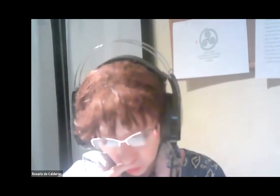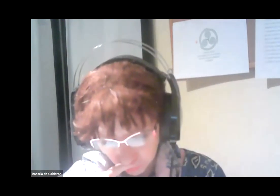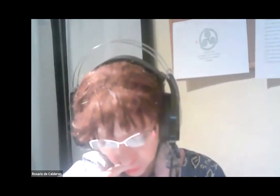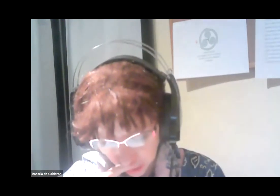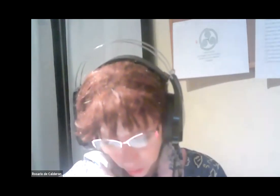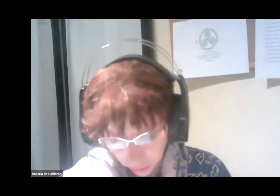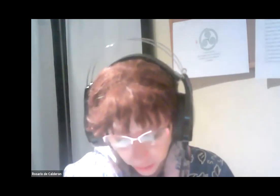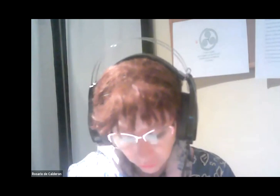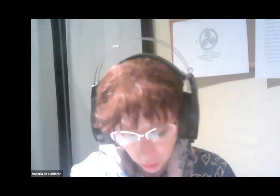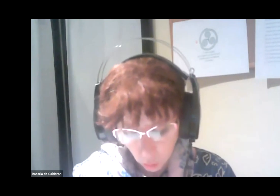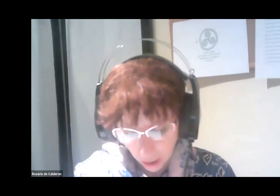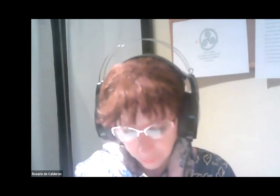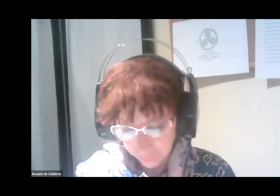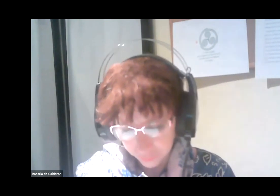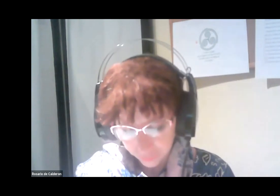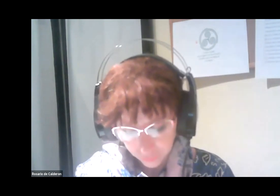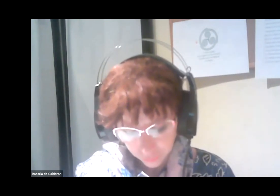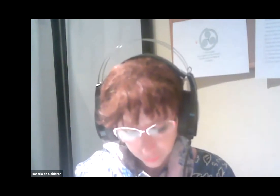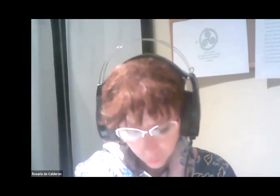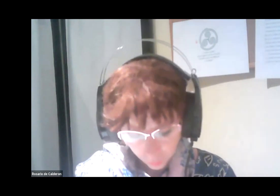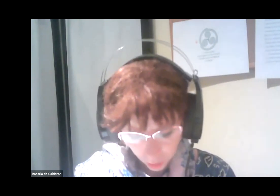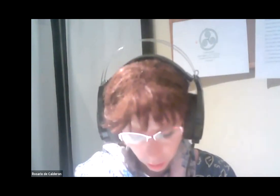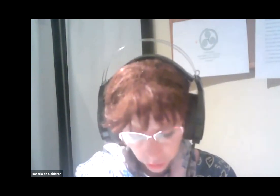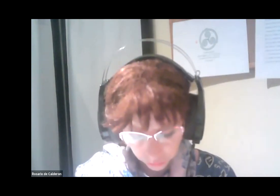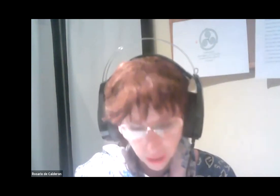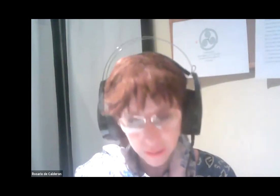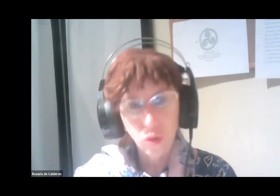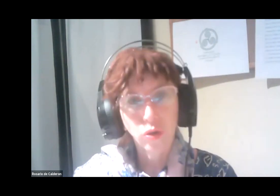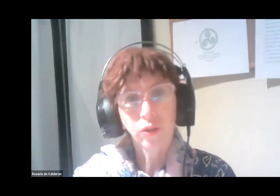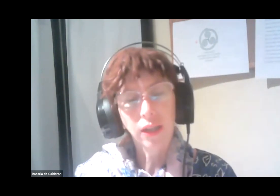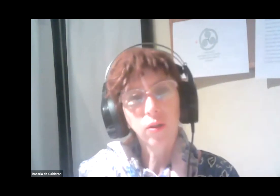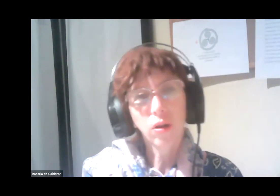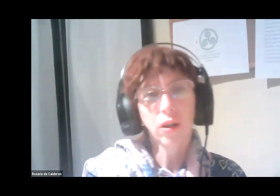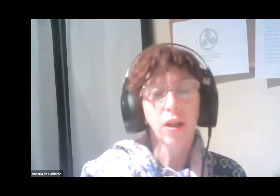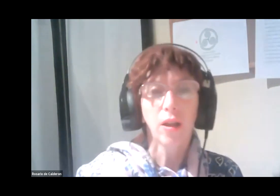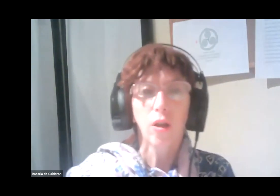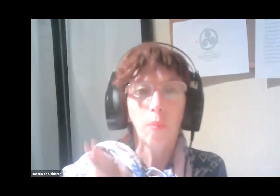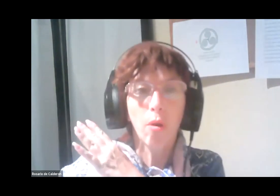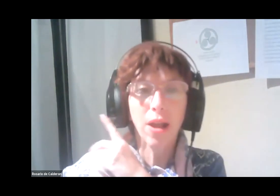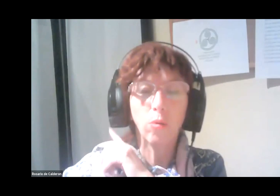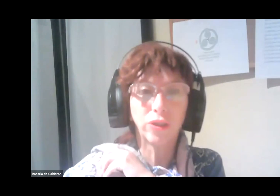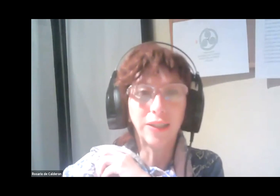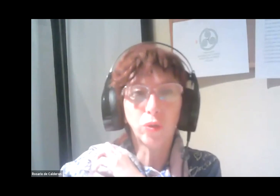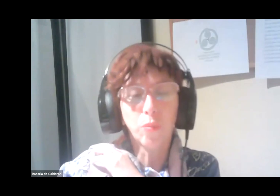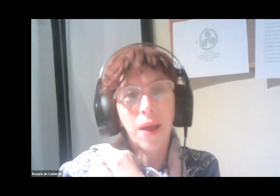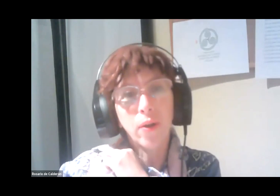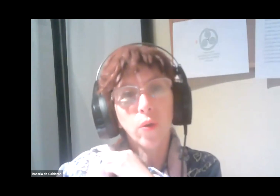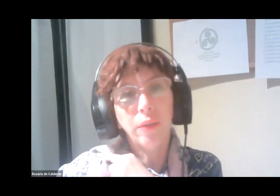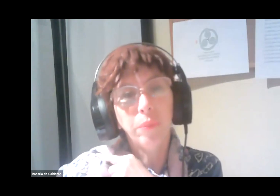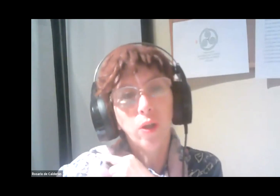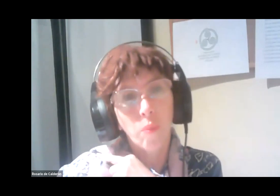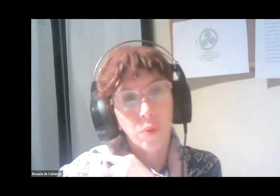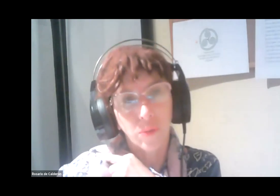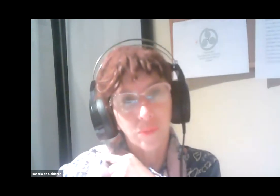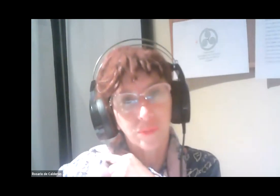dijo no me acuerdo si fue juan antonio trejo ponga usted su mano